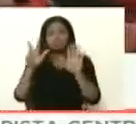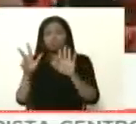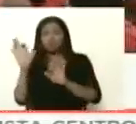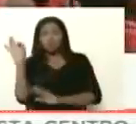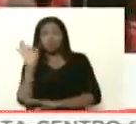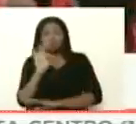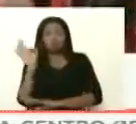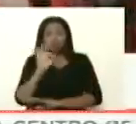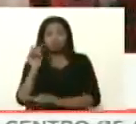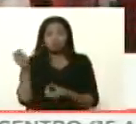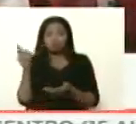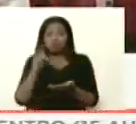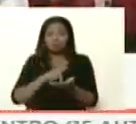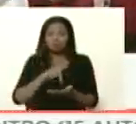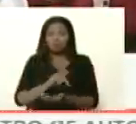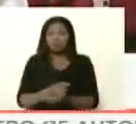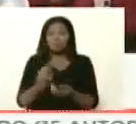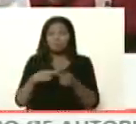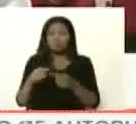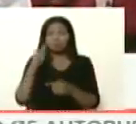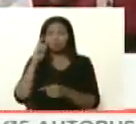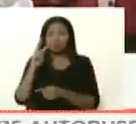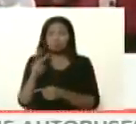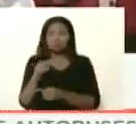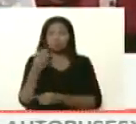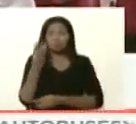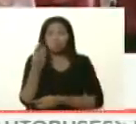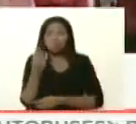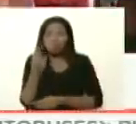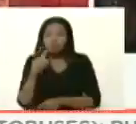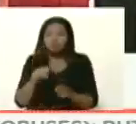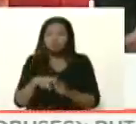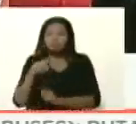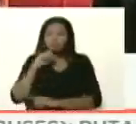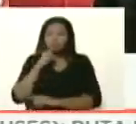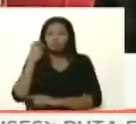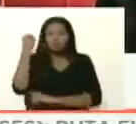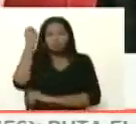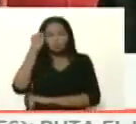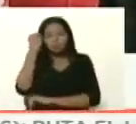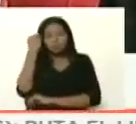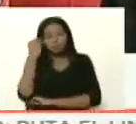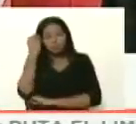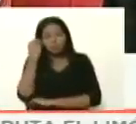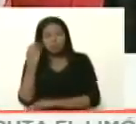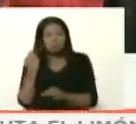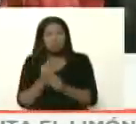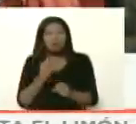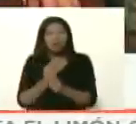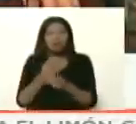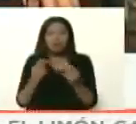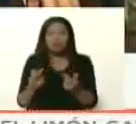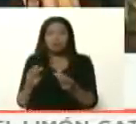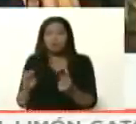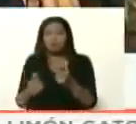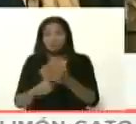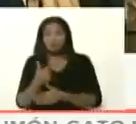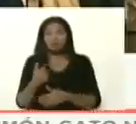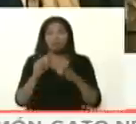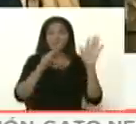68%. Pero yo estaba sacando una cuenta y de trabajadores activos es casi más